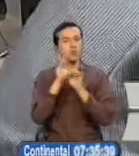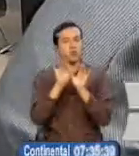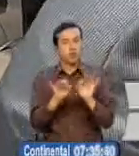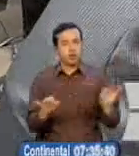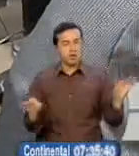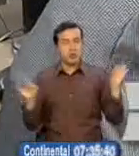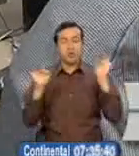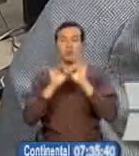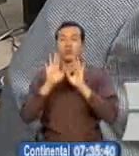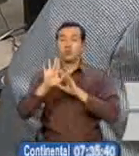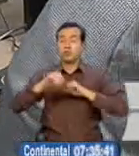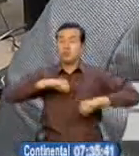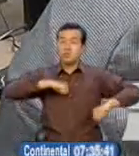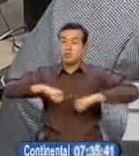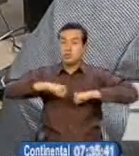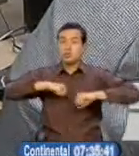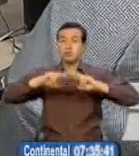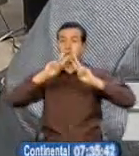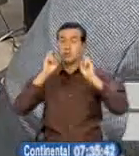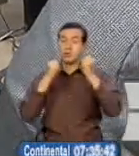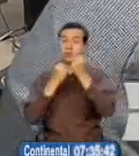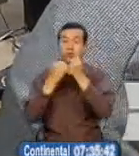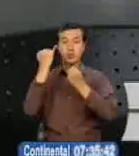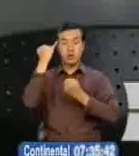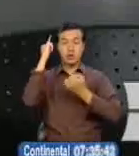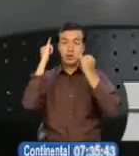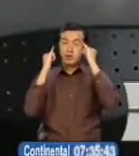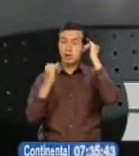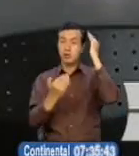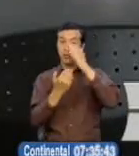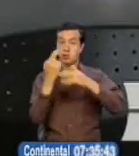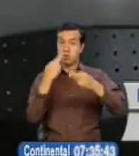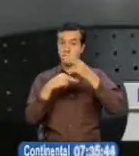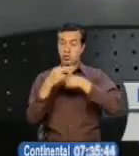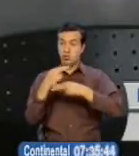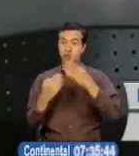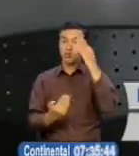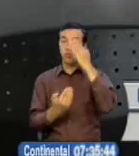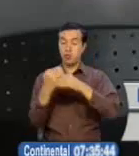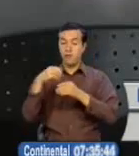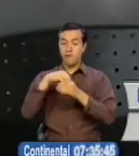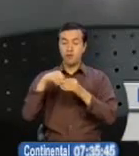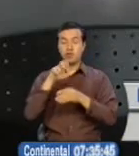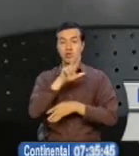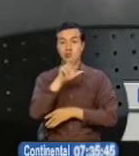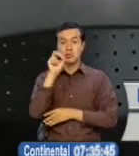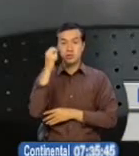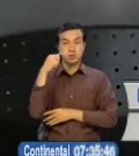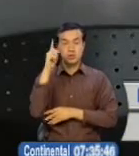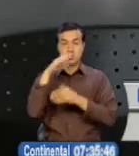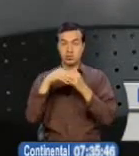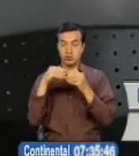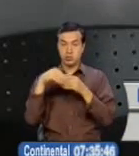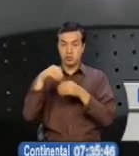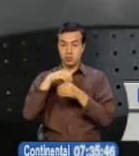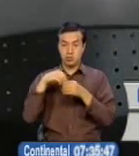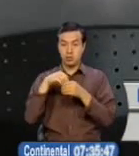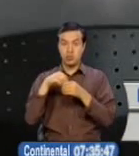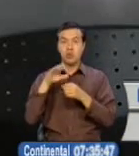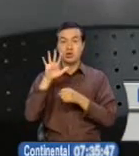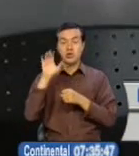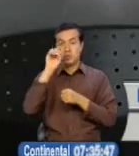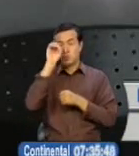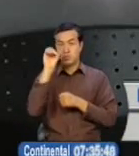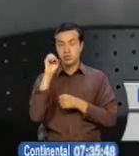prioritarios que marcará su gestión será el apoyo al emprendimiento. La idea es crear un fondo de 300 millones de dólares a no más del